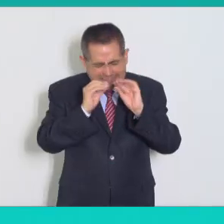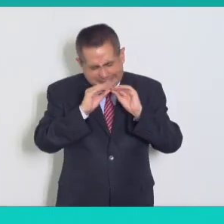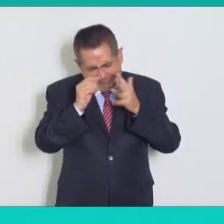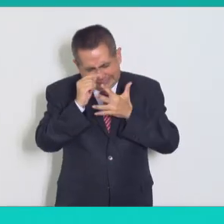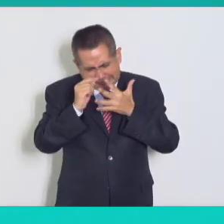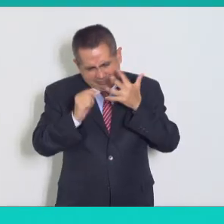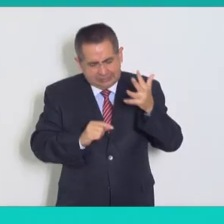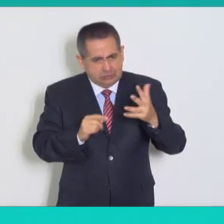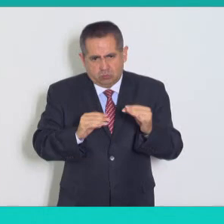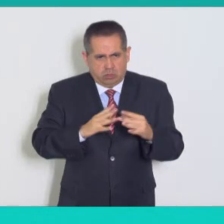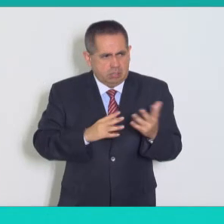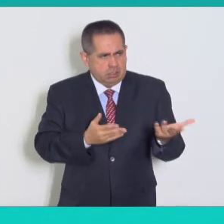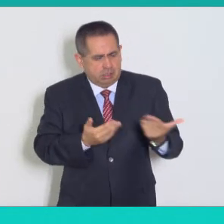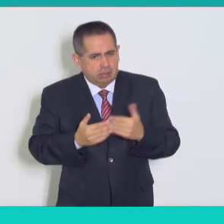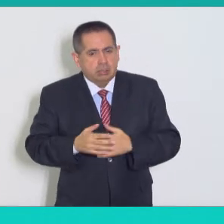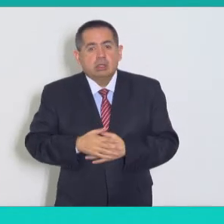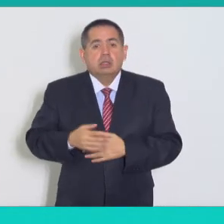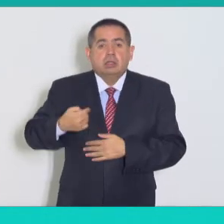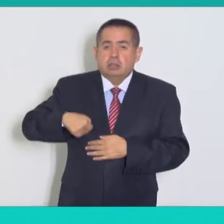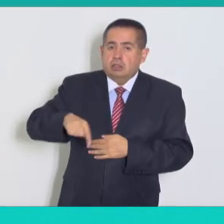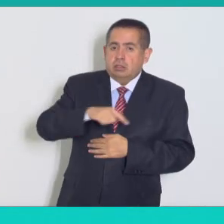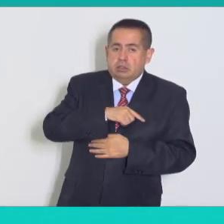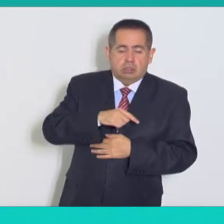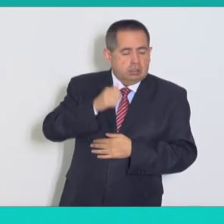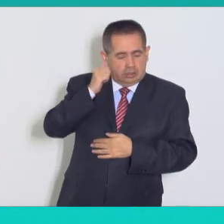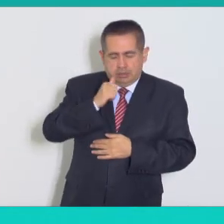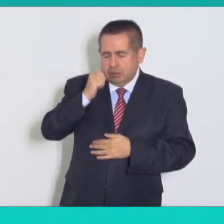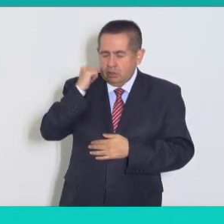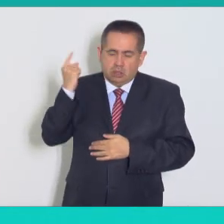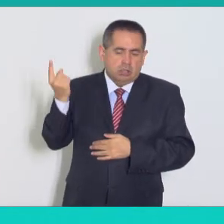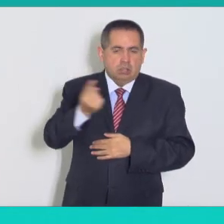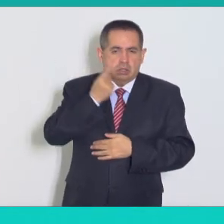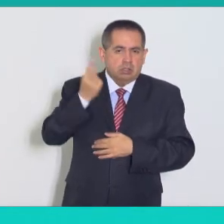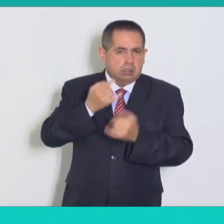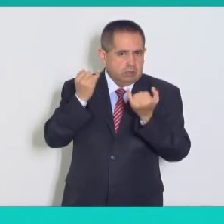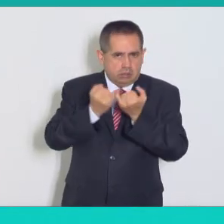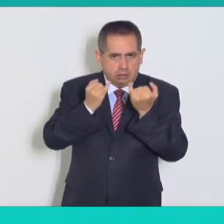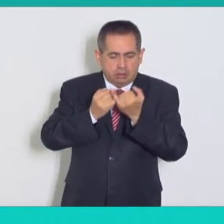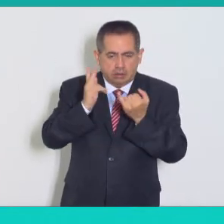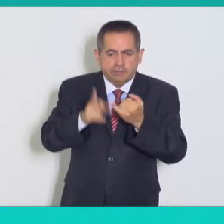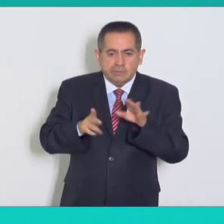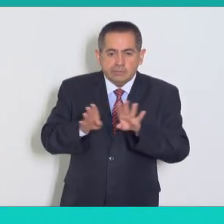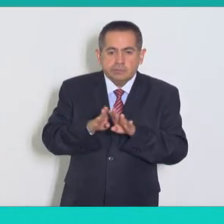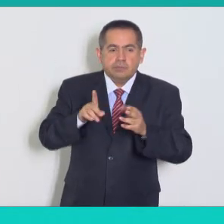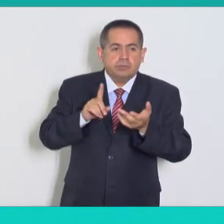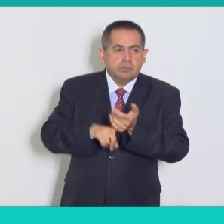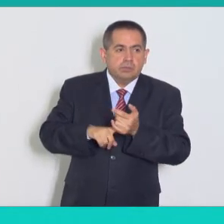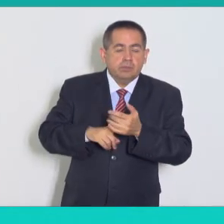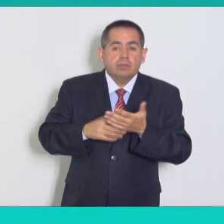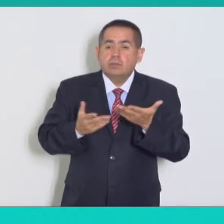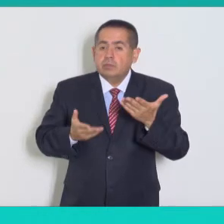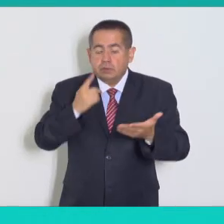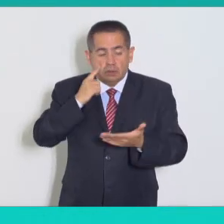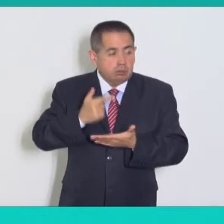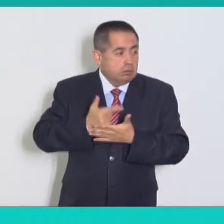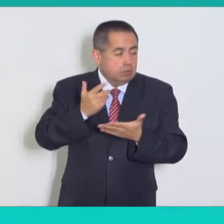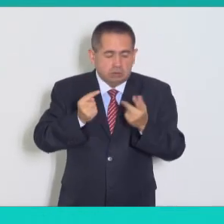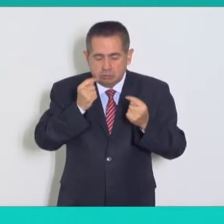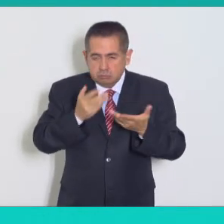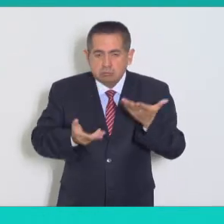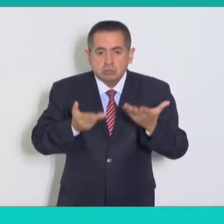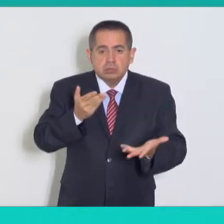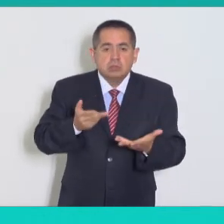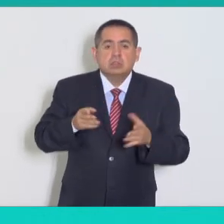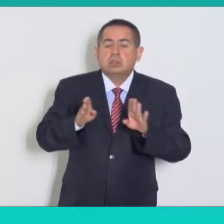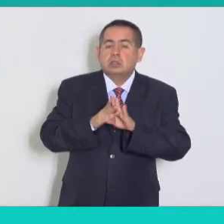abuso estupro o violación en cuanto al resto de los requerimientos indicó que después de realizar una búsqueda minuciosa en los archivos de la dirección de procesos